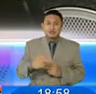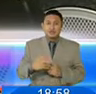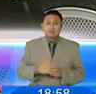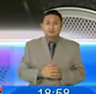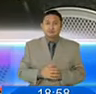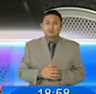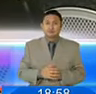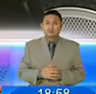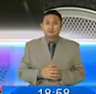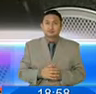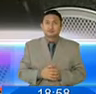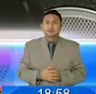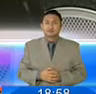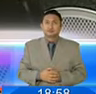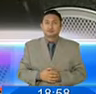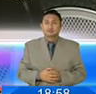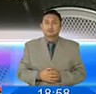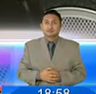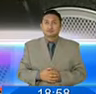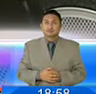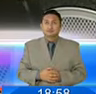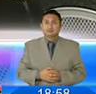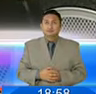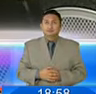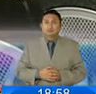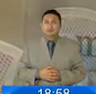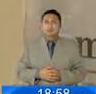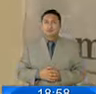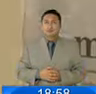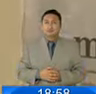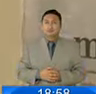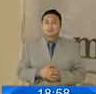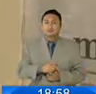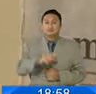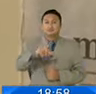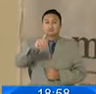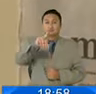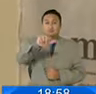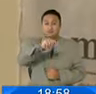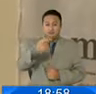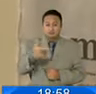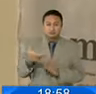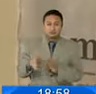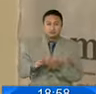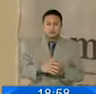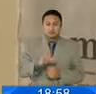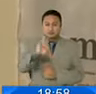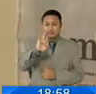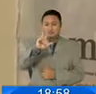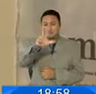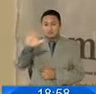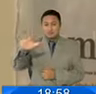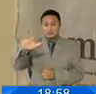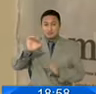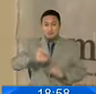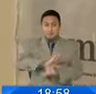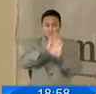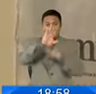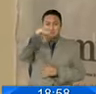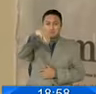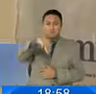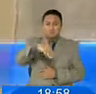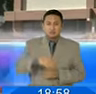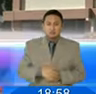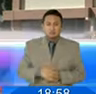memoria escuchemos monseñor Luis Alberto Luna Falleció a las 7:35 de la mañana de este martes